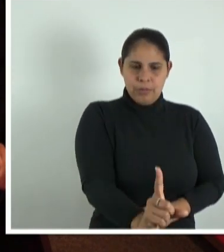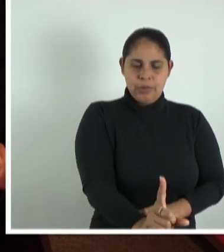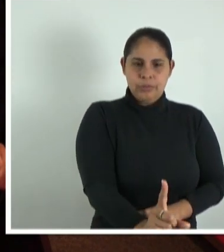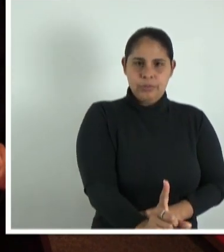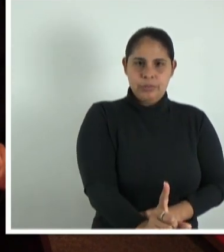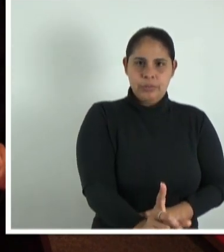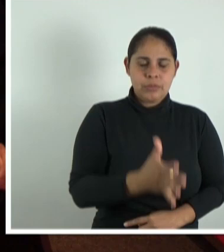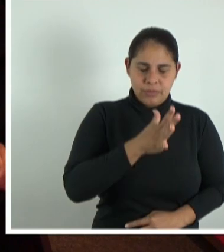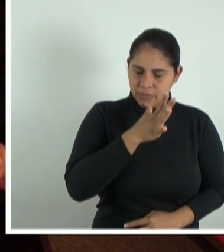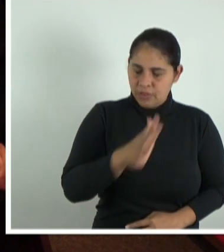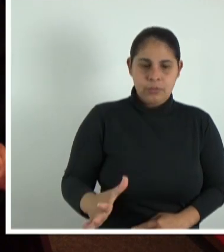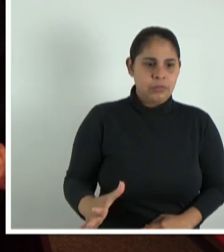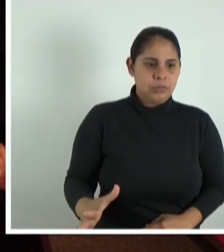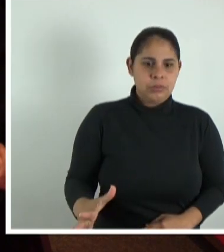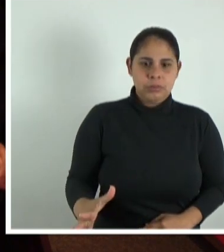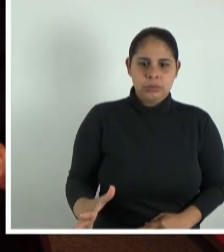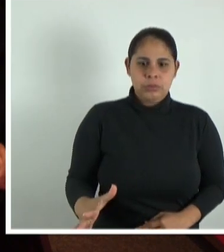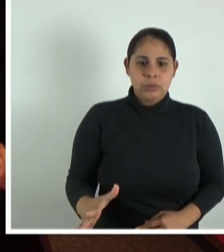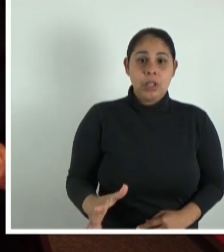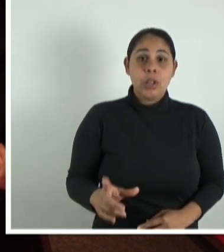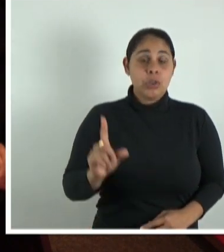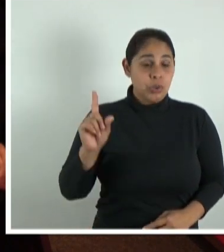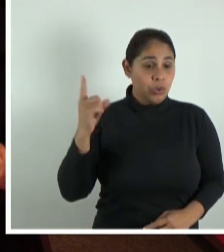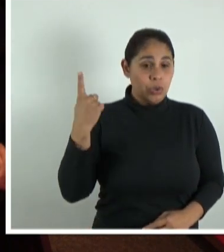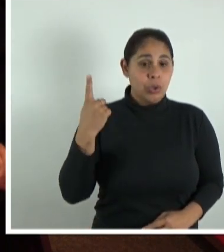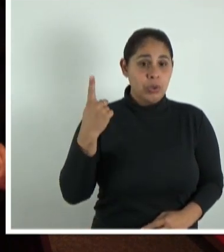Impresionante. Y confirma,